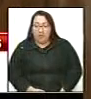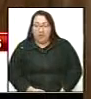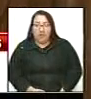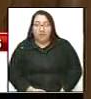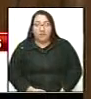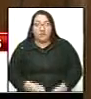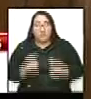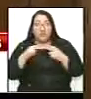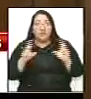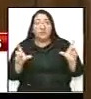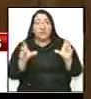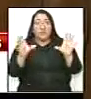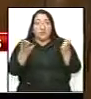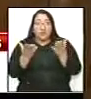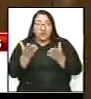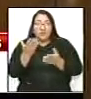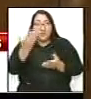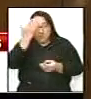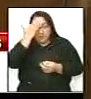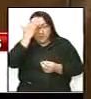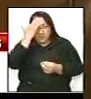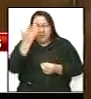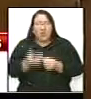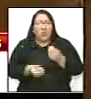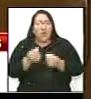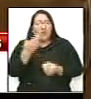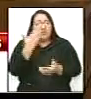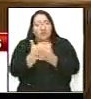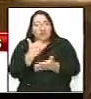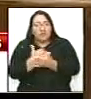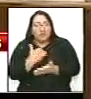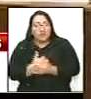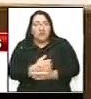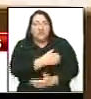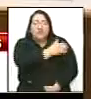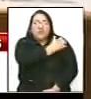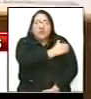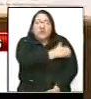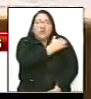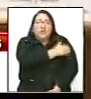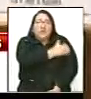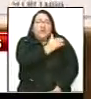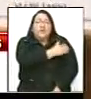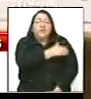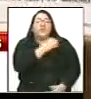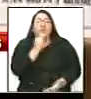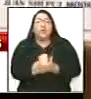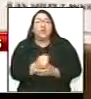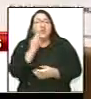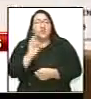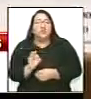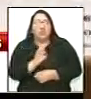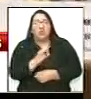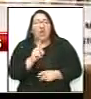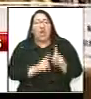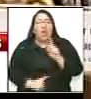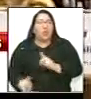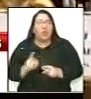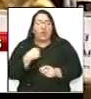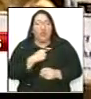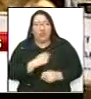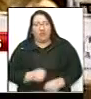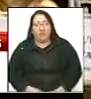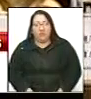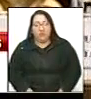de las cámaras, sepan cuáles son los fundamentos para que se apruebe o se desapruebe alguna